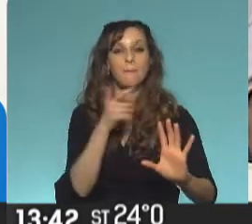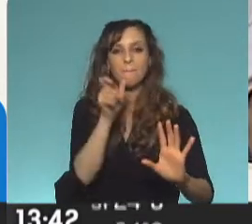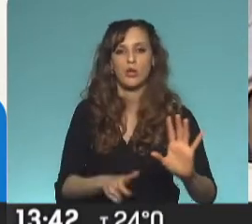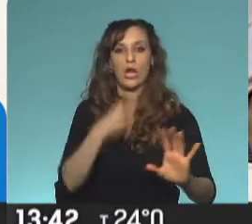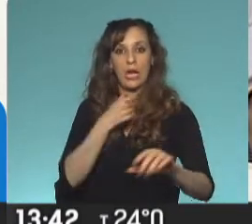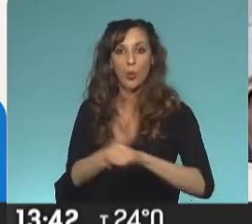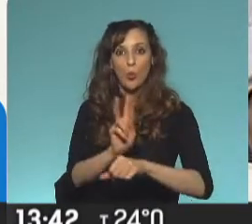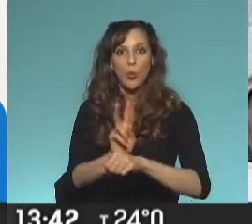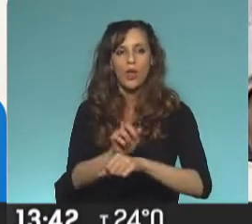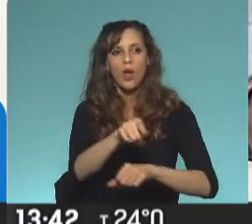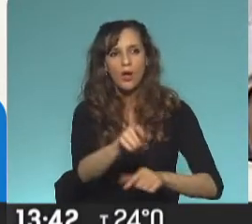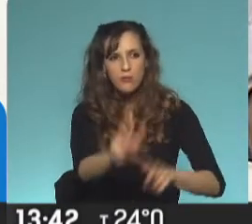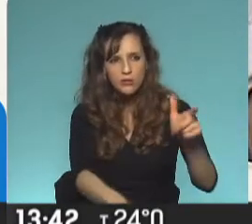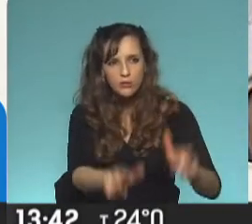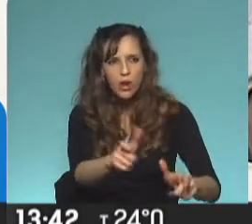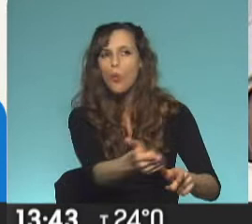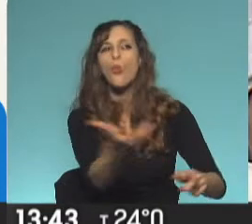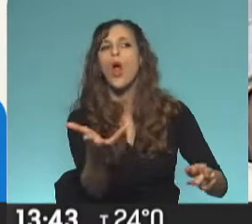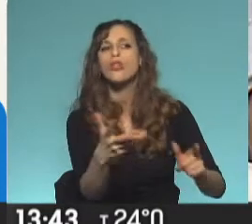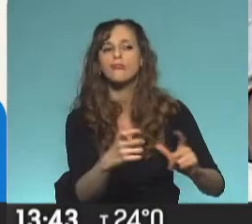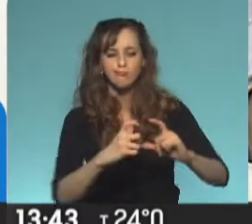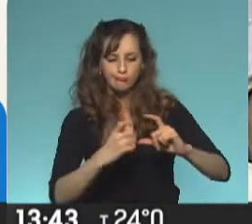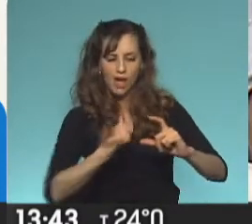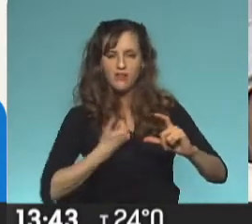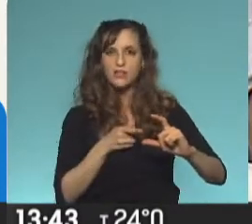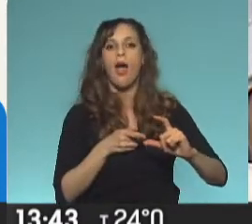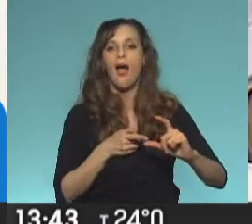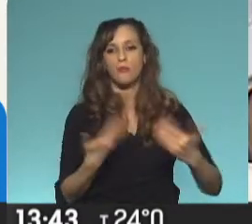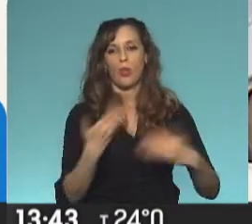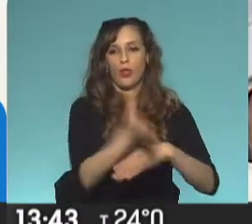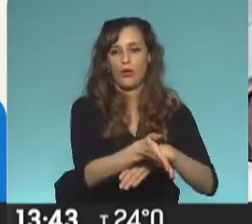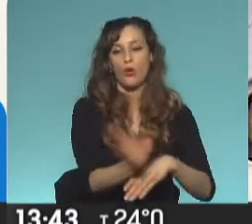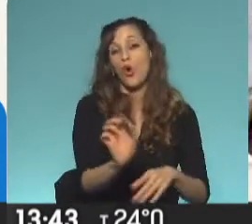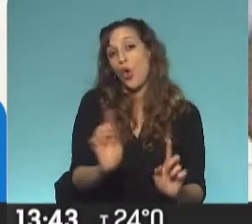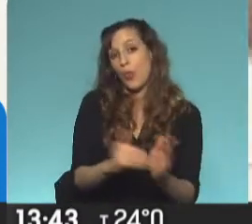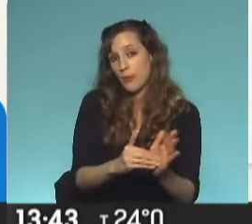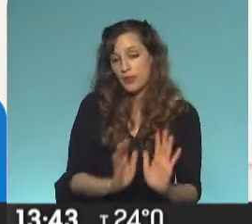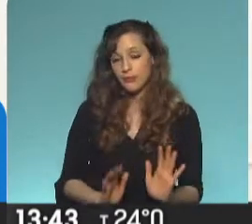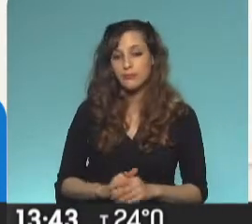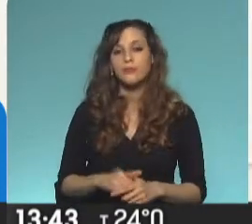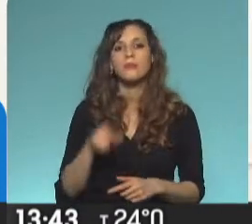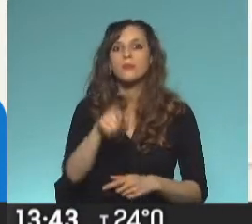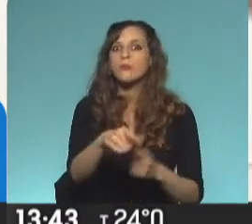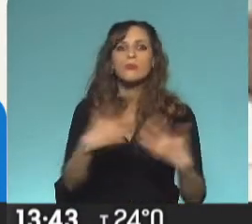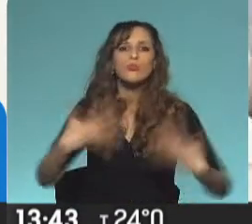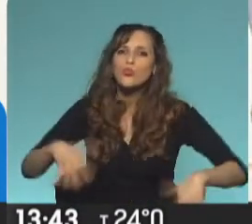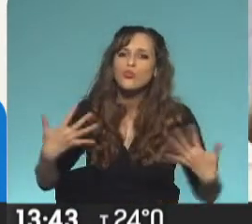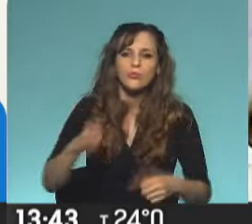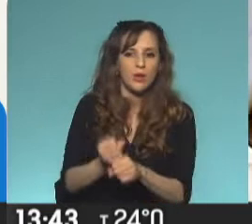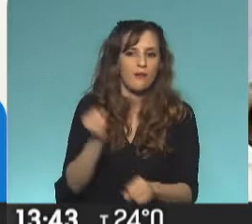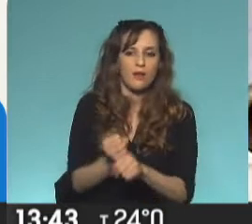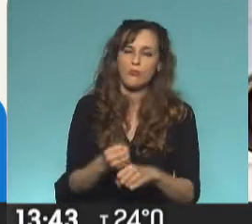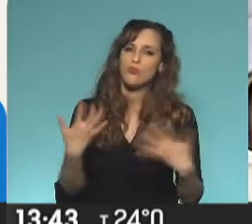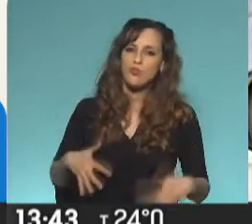no era un balneario que esté muy lleno ya cuando sale de la casa millones de cosas que hemos hecho millones de cosas literalmente